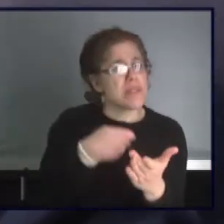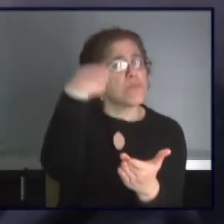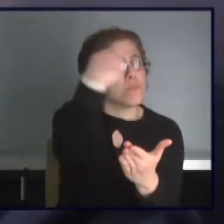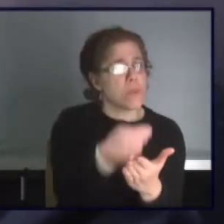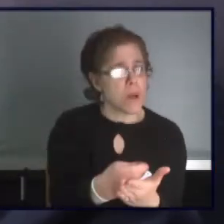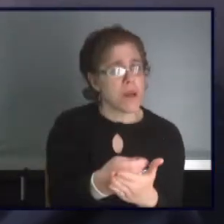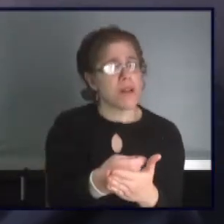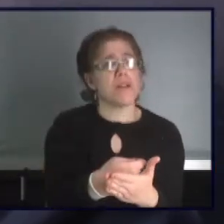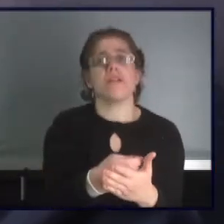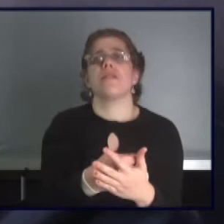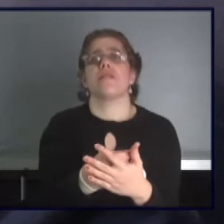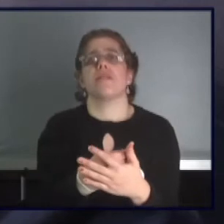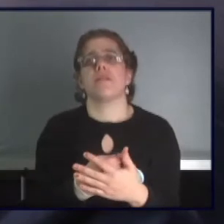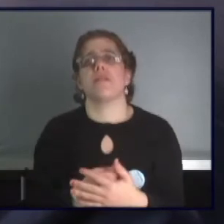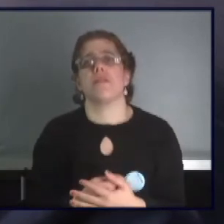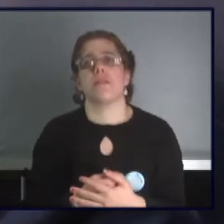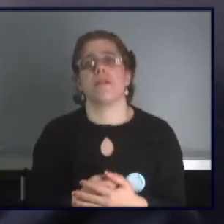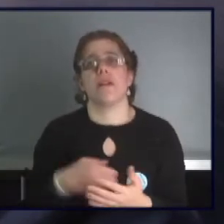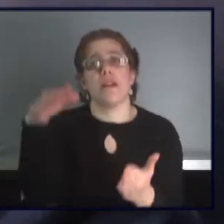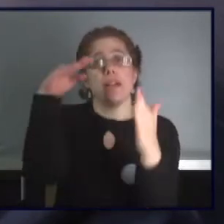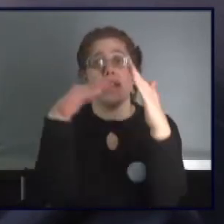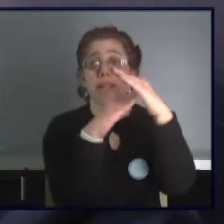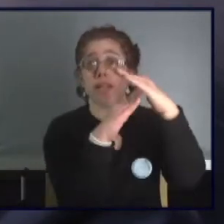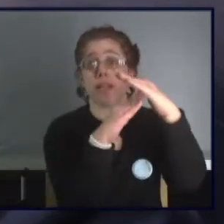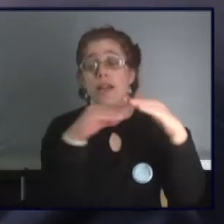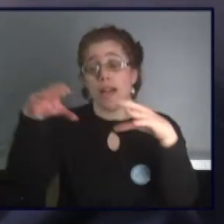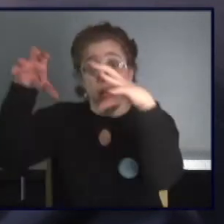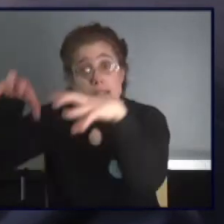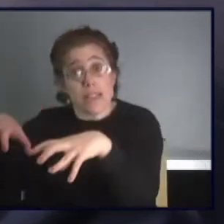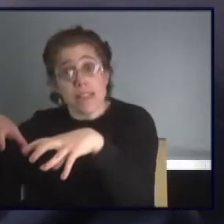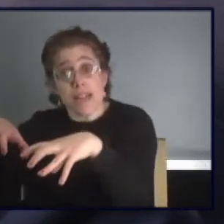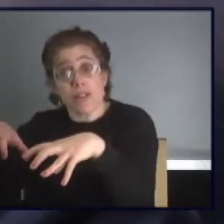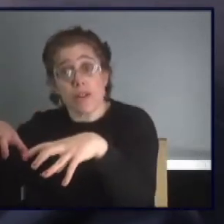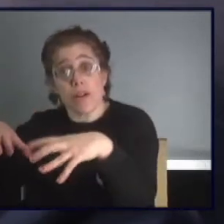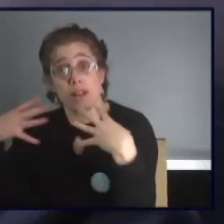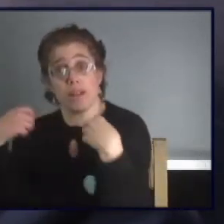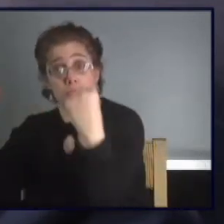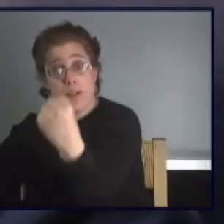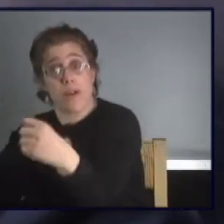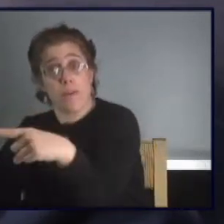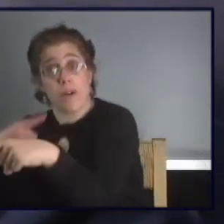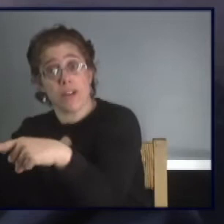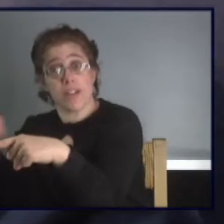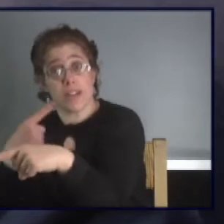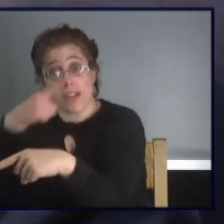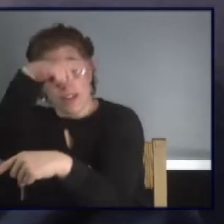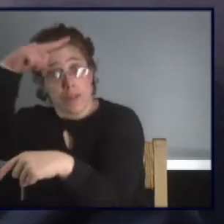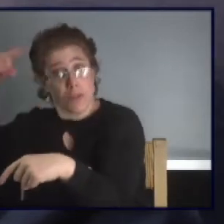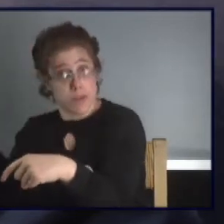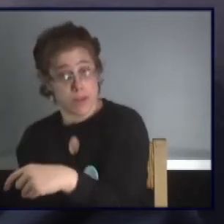sea el centro de o uno de los centros de la política nacional